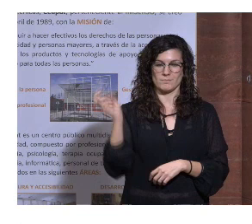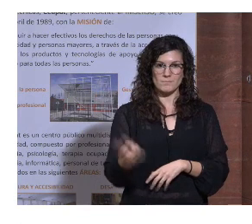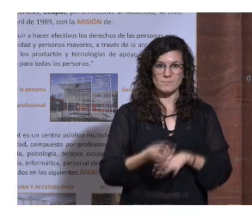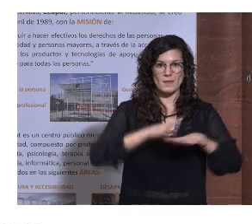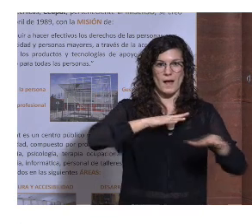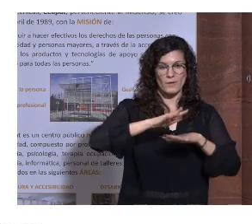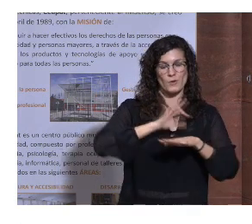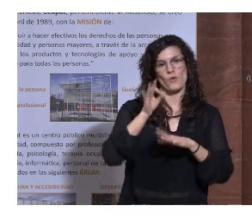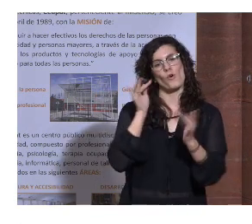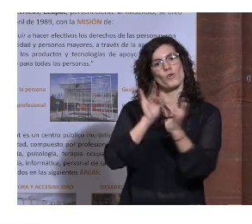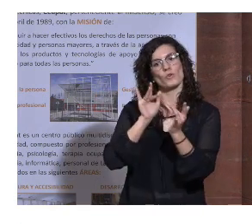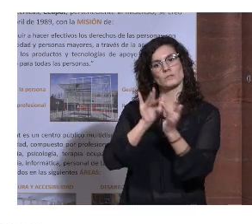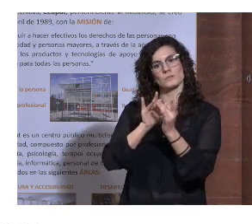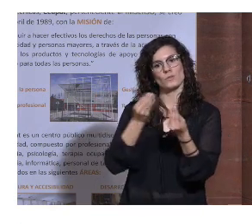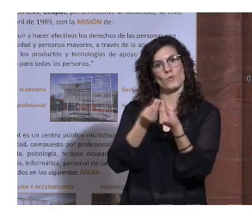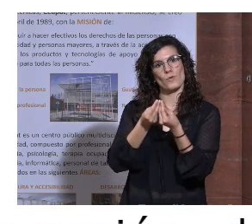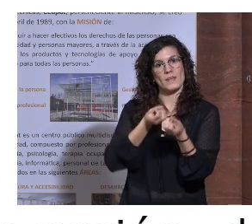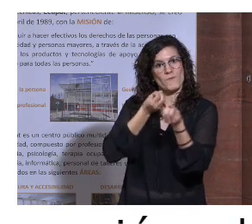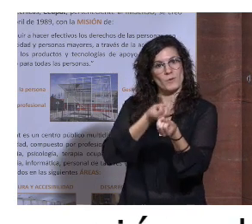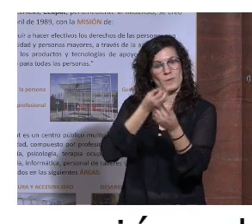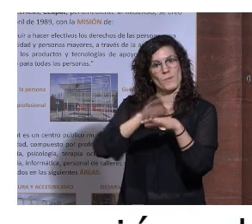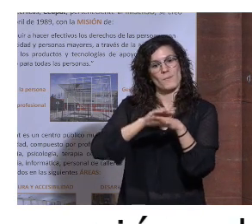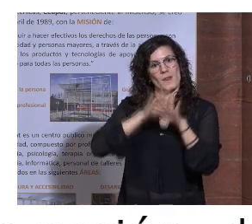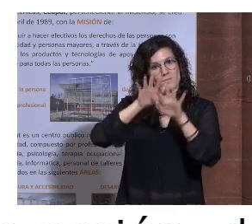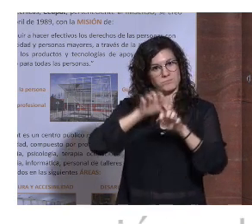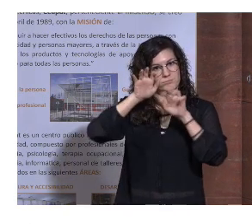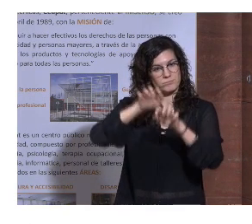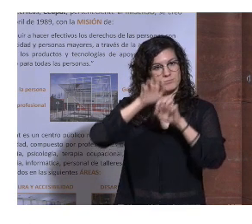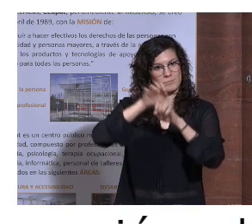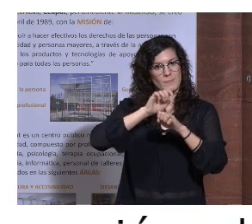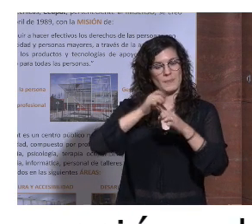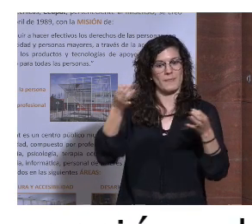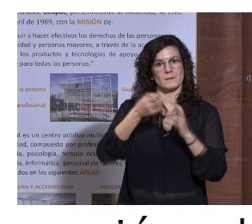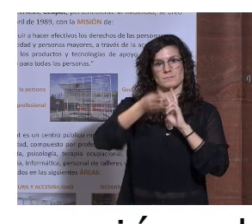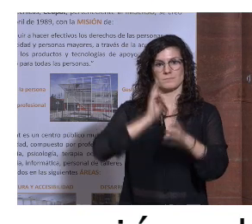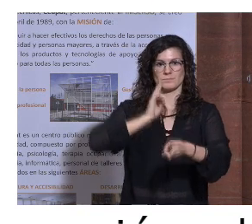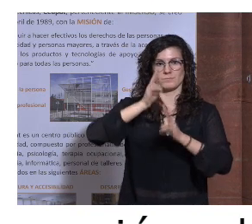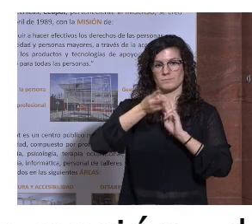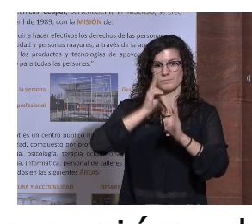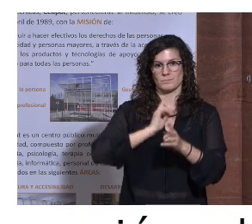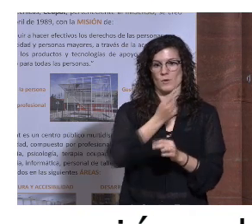de interaccionar con la información para que se construya el aprendizaje, respondiendo a las diferentes